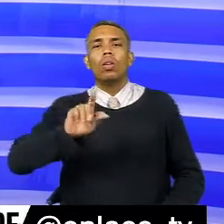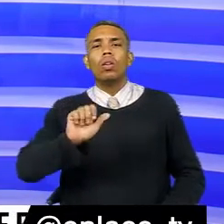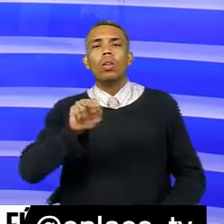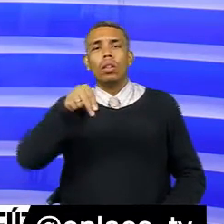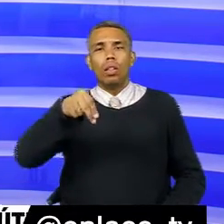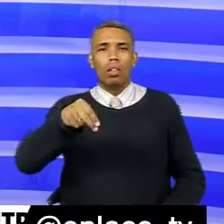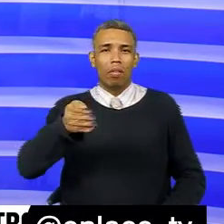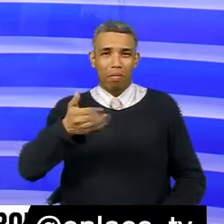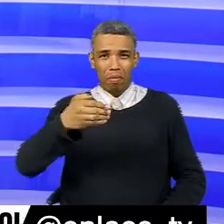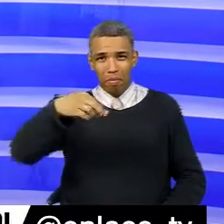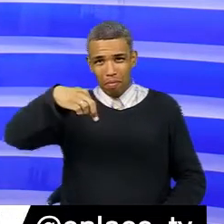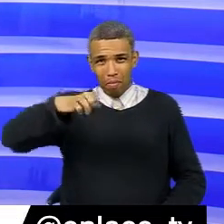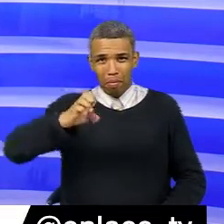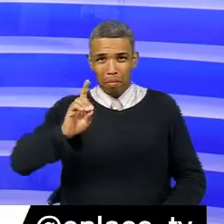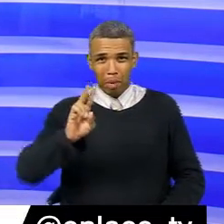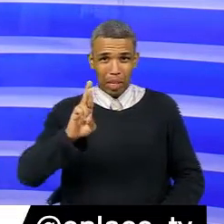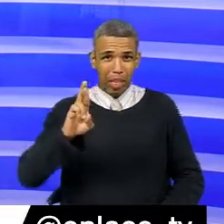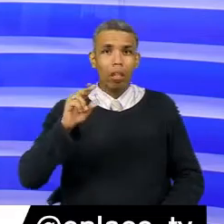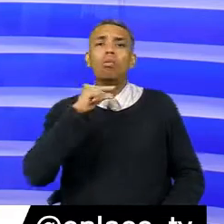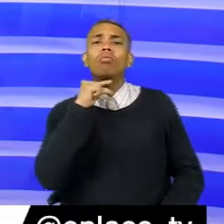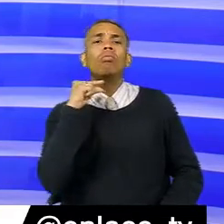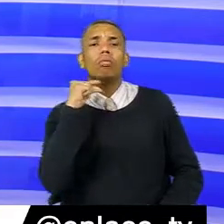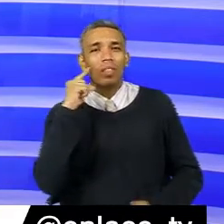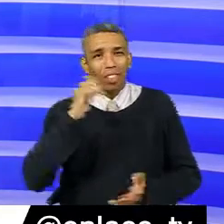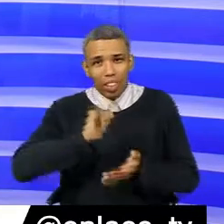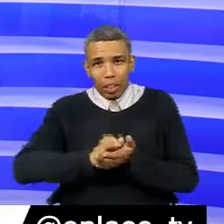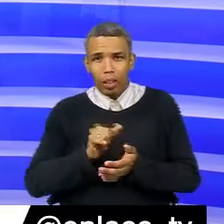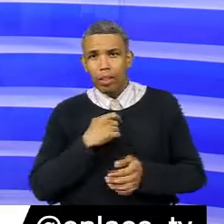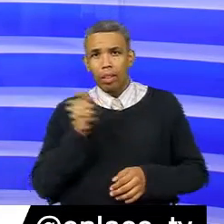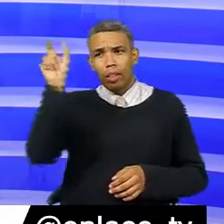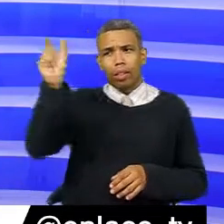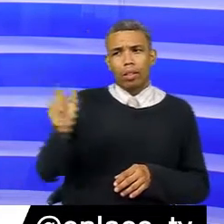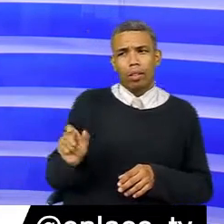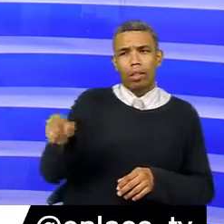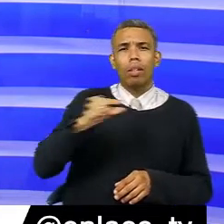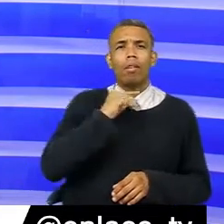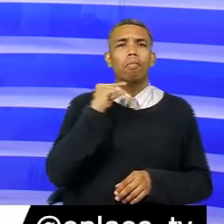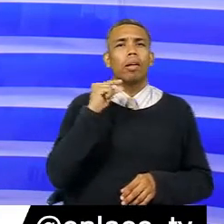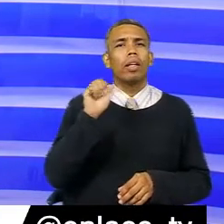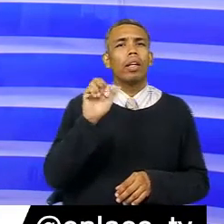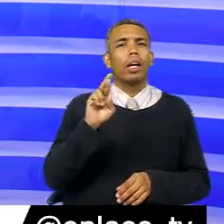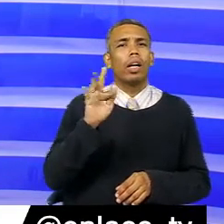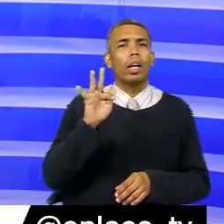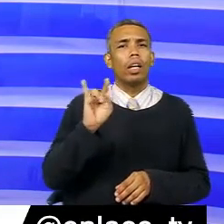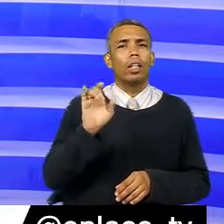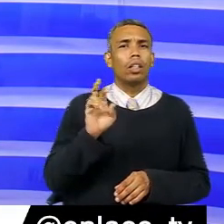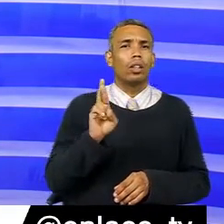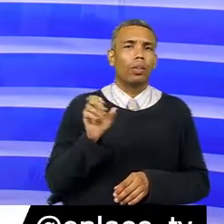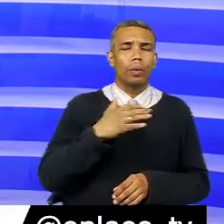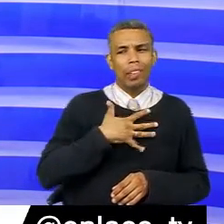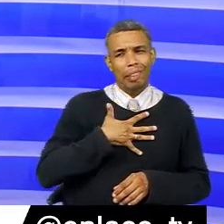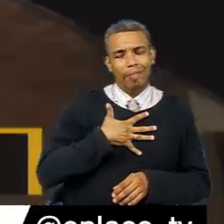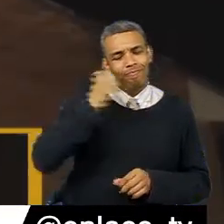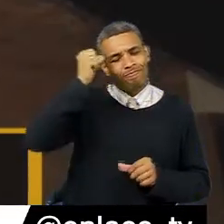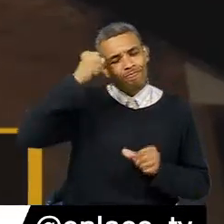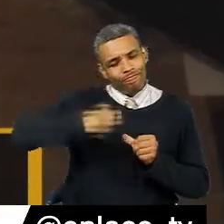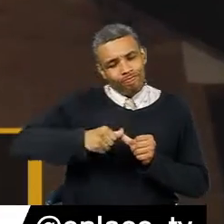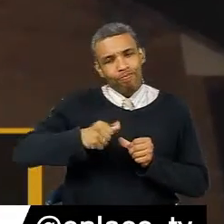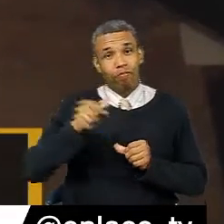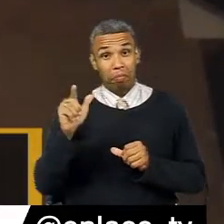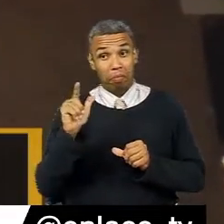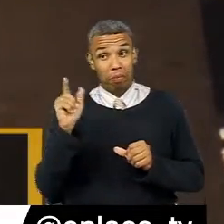padre Arturo Garzón. Con una galería se recordaron los mejores momentos de este líder cristiano. Con una eucaristía